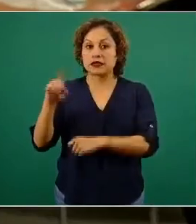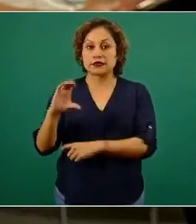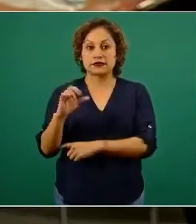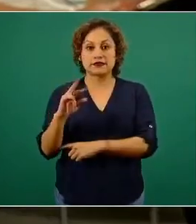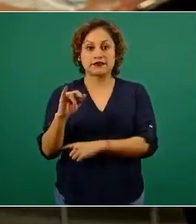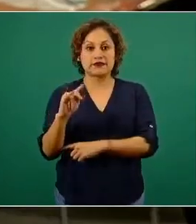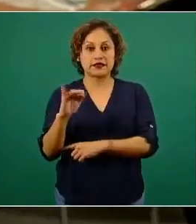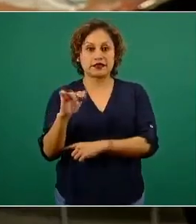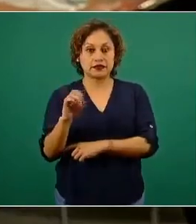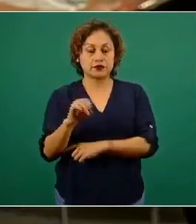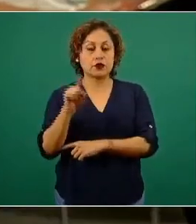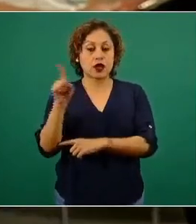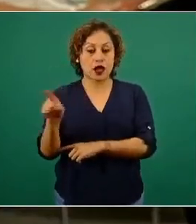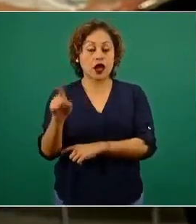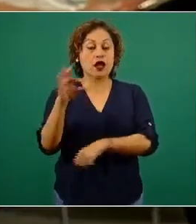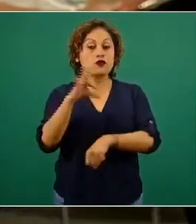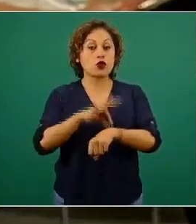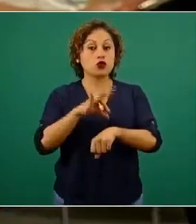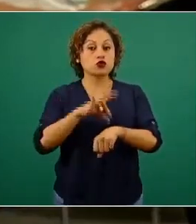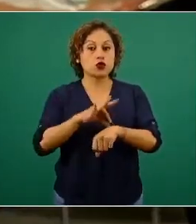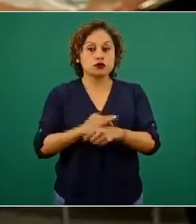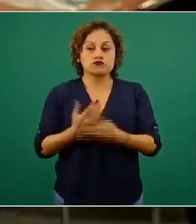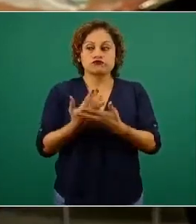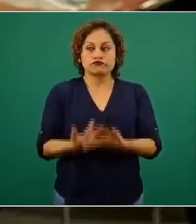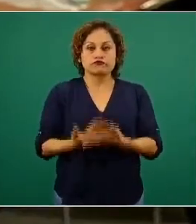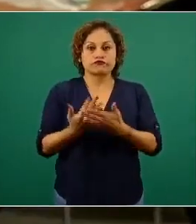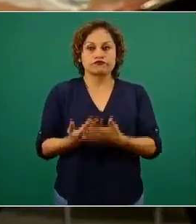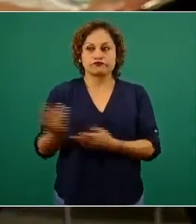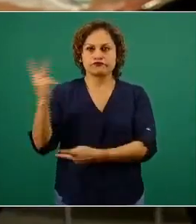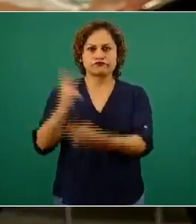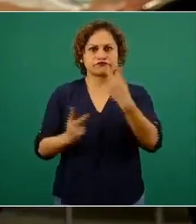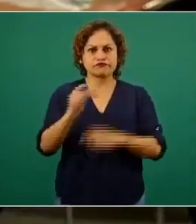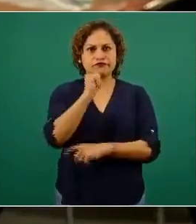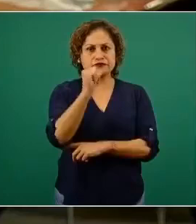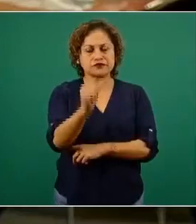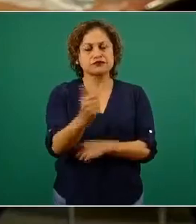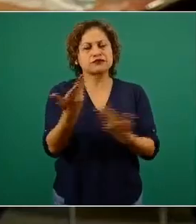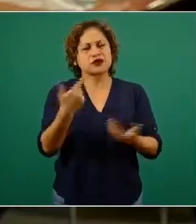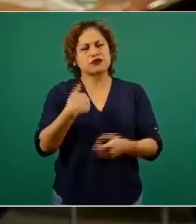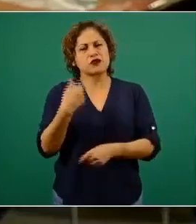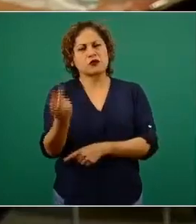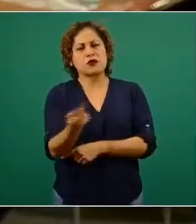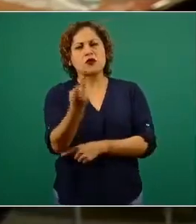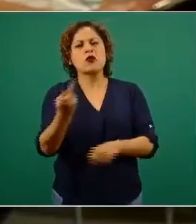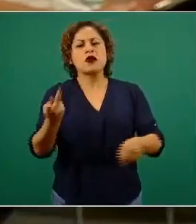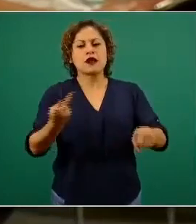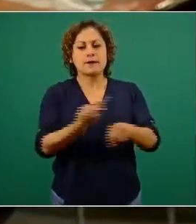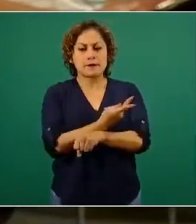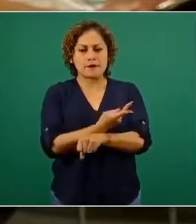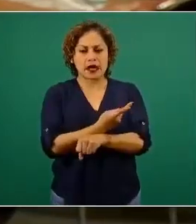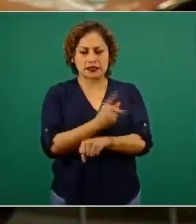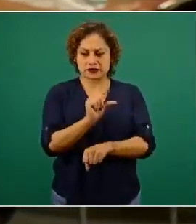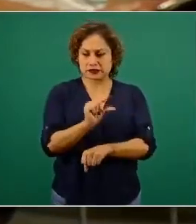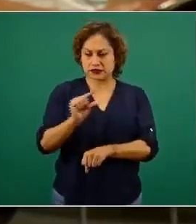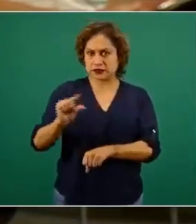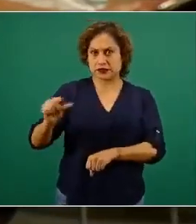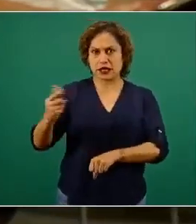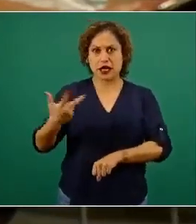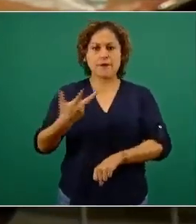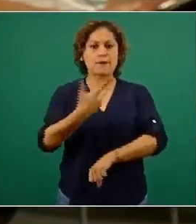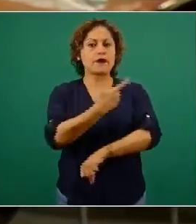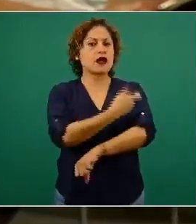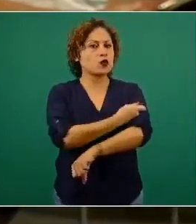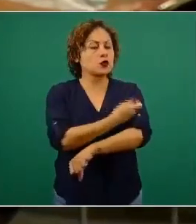que se esperaban. En esos casos, ¿qué estrategia tienen para que no se echen a perder las vacunas